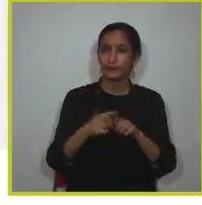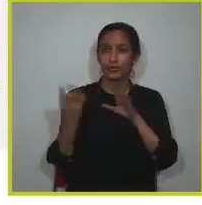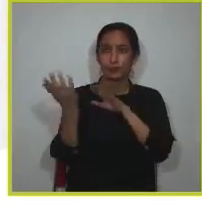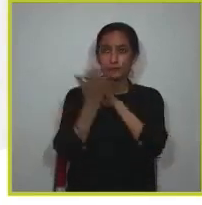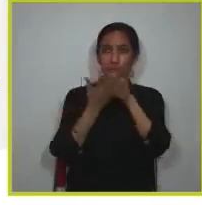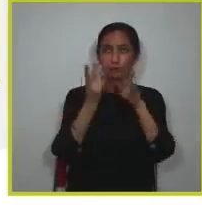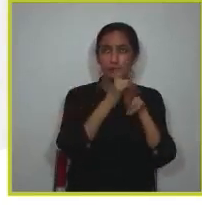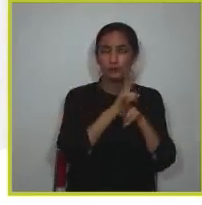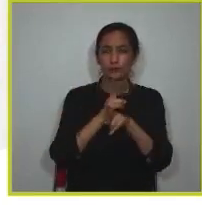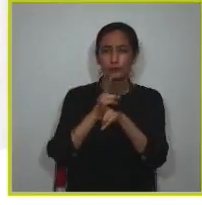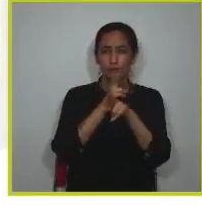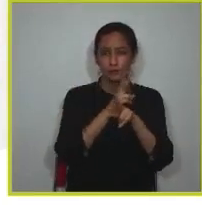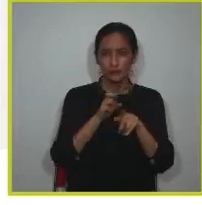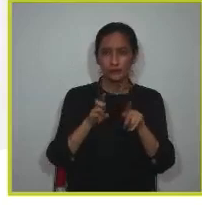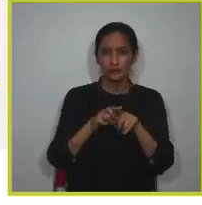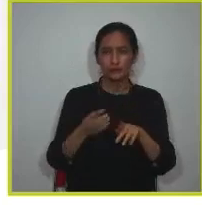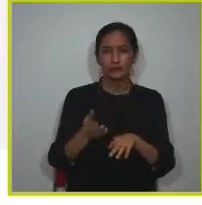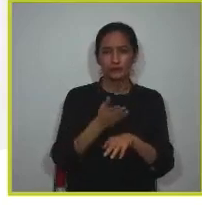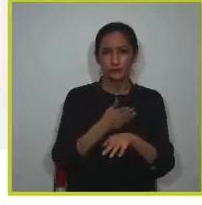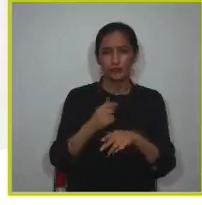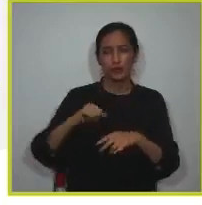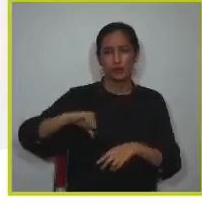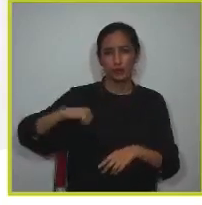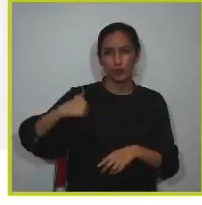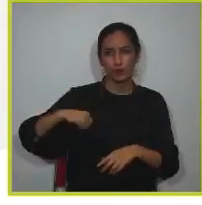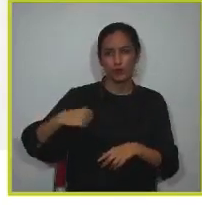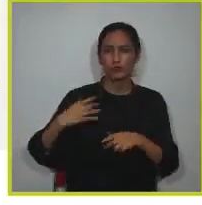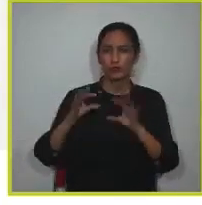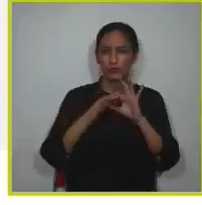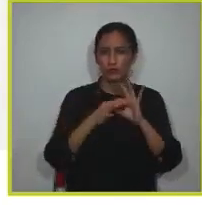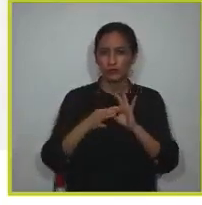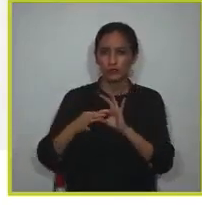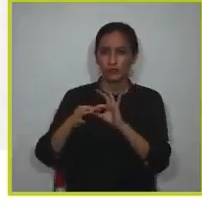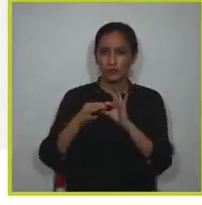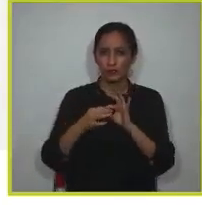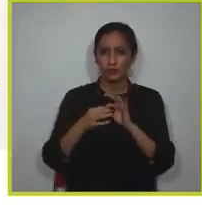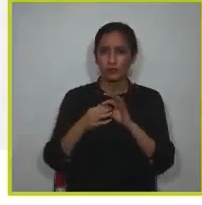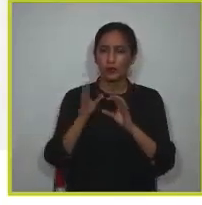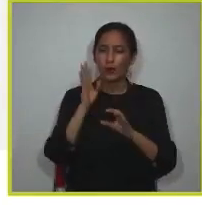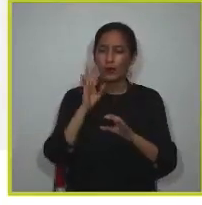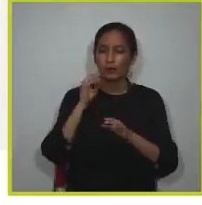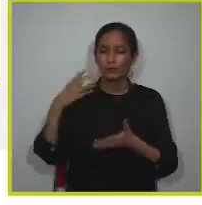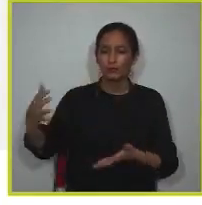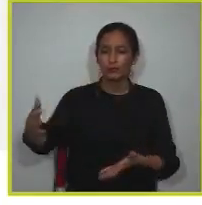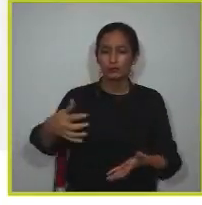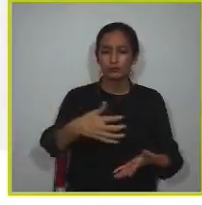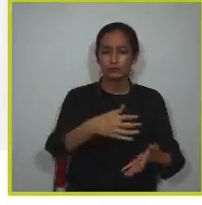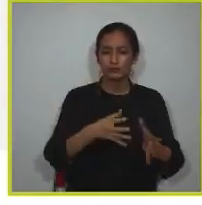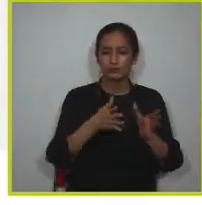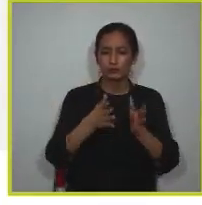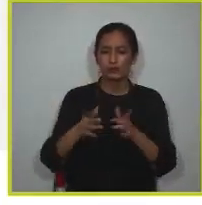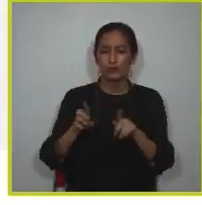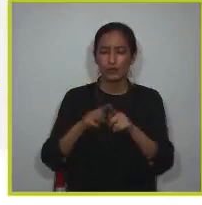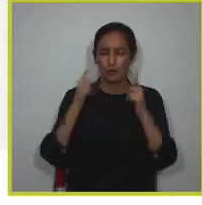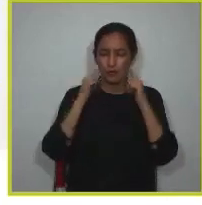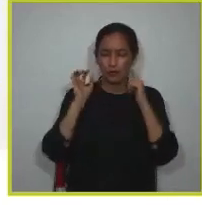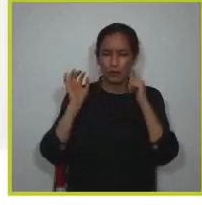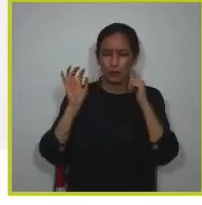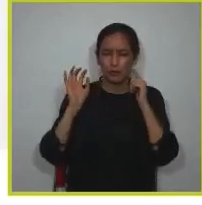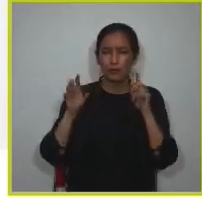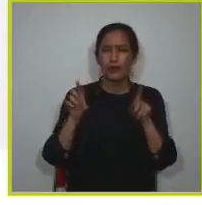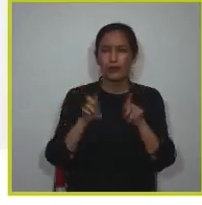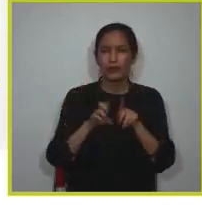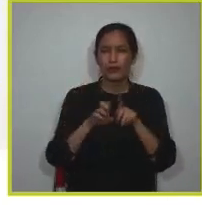ambientales que como mencionaba en el ámbito municipal está relacionadas a la gestión de residuos sólidos municipales ruido y